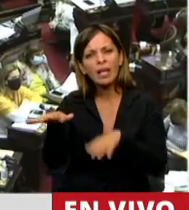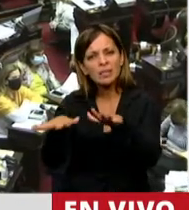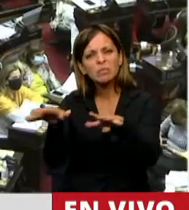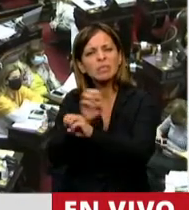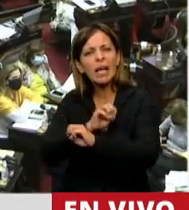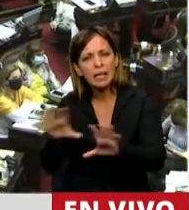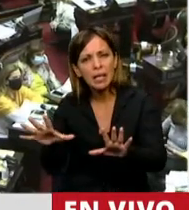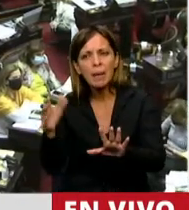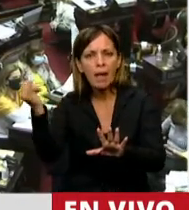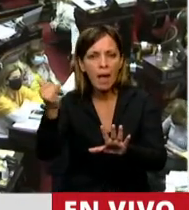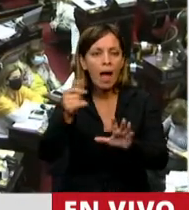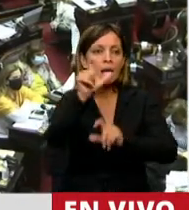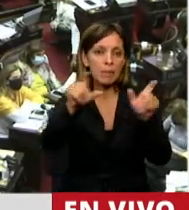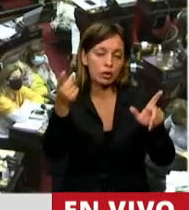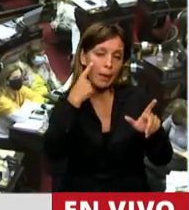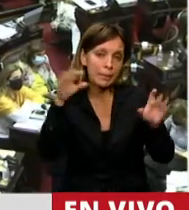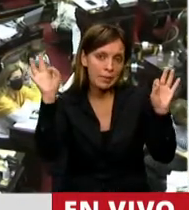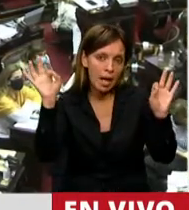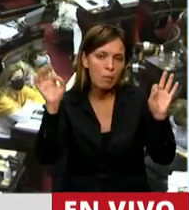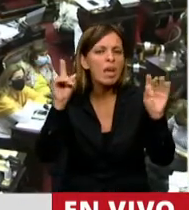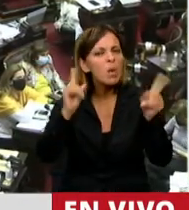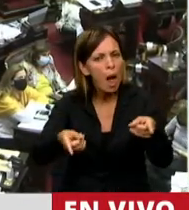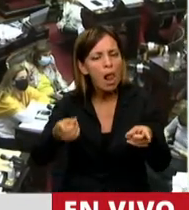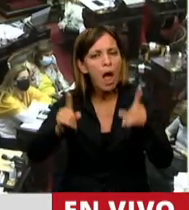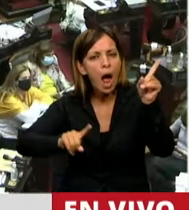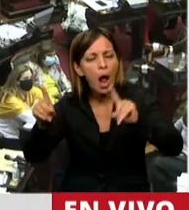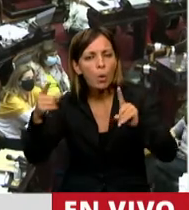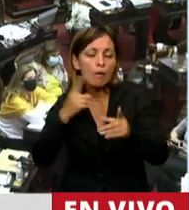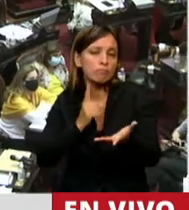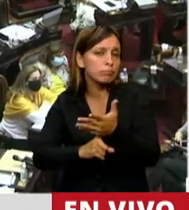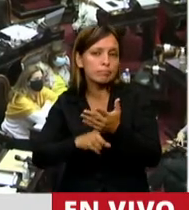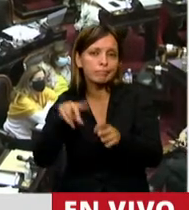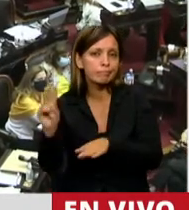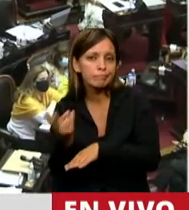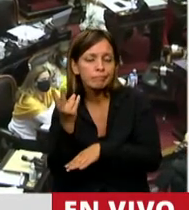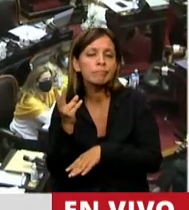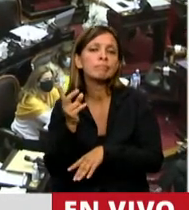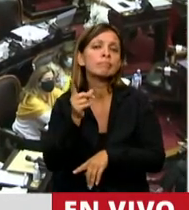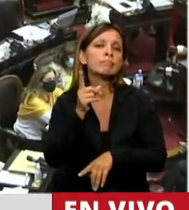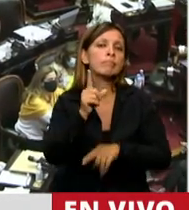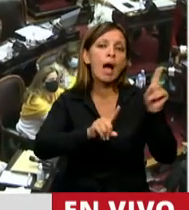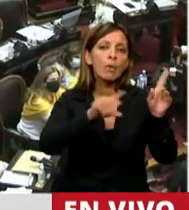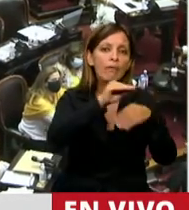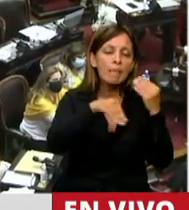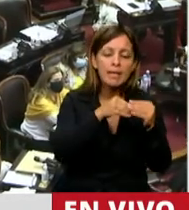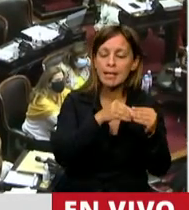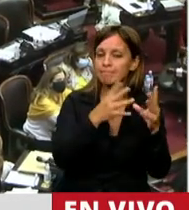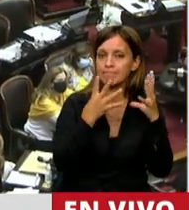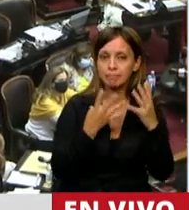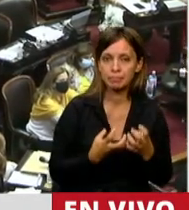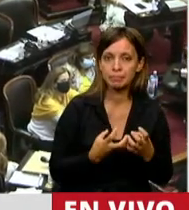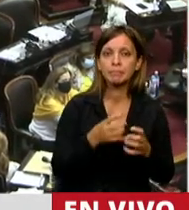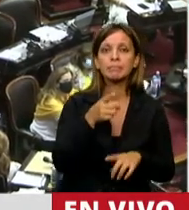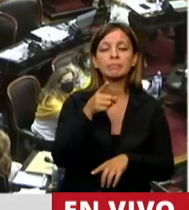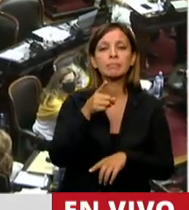con muchos sobrevivientes que se han suicidado y con familias que quedaron devastadas. Hoy muchos